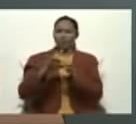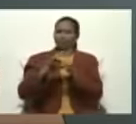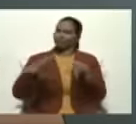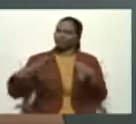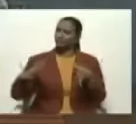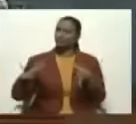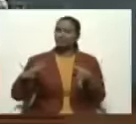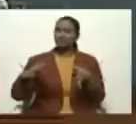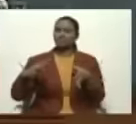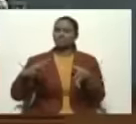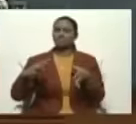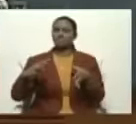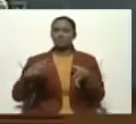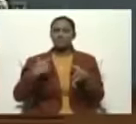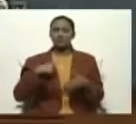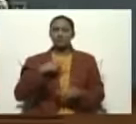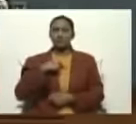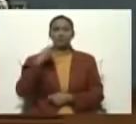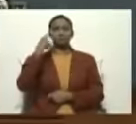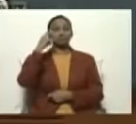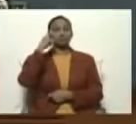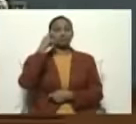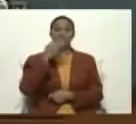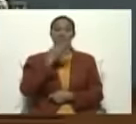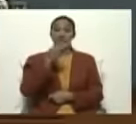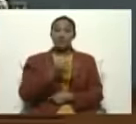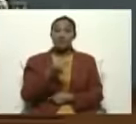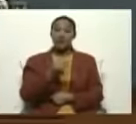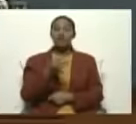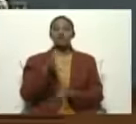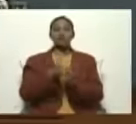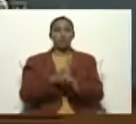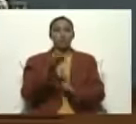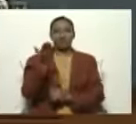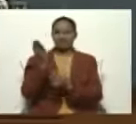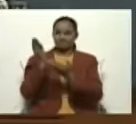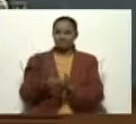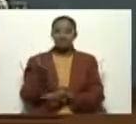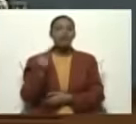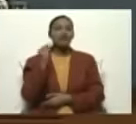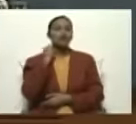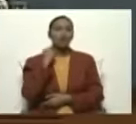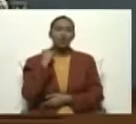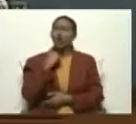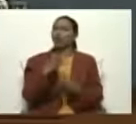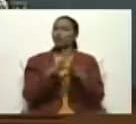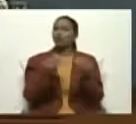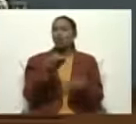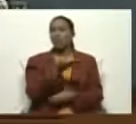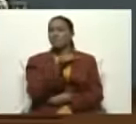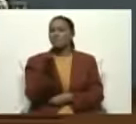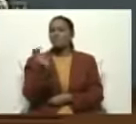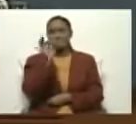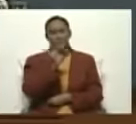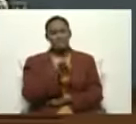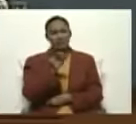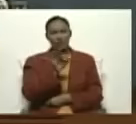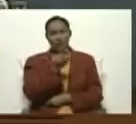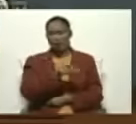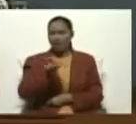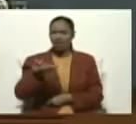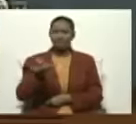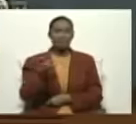admiramos mucho, tanto a nuestro colega Tarek como a todos ustedes, porque todos son excelentes comunicadores. Nosotros siempre decimos,